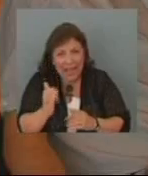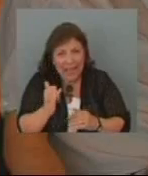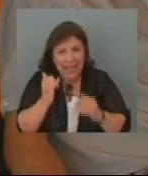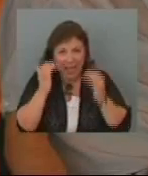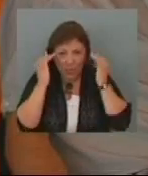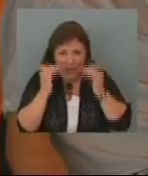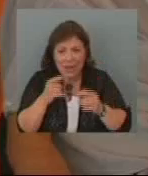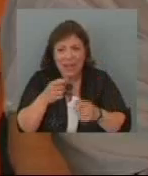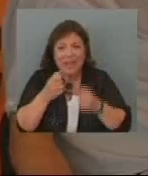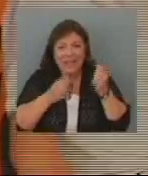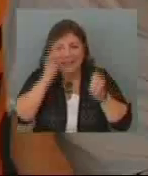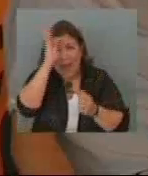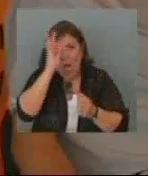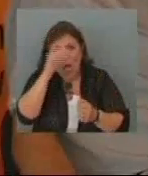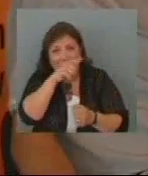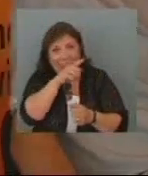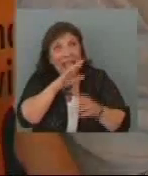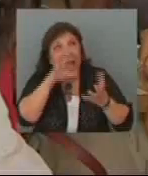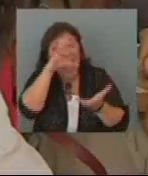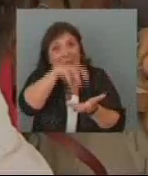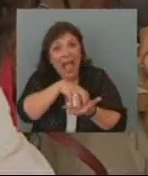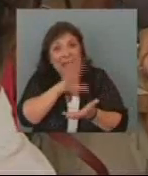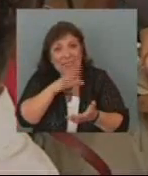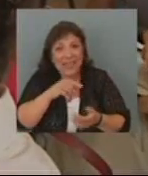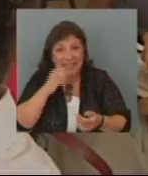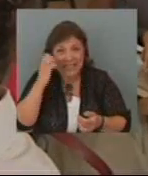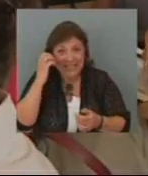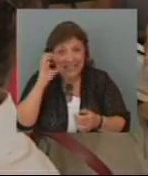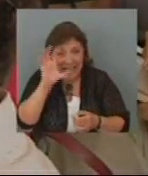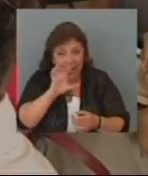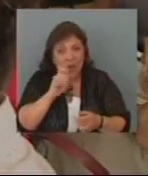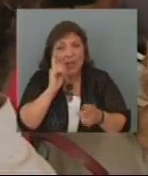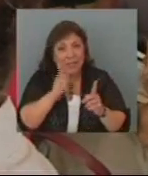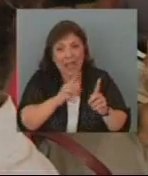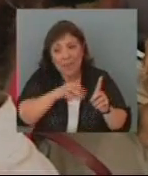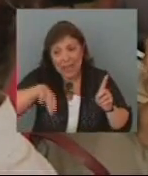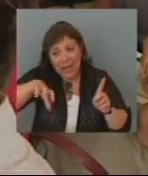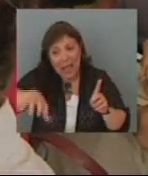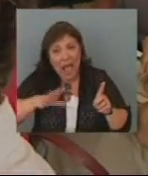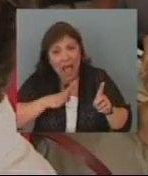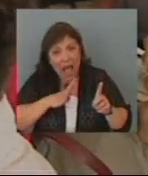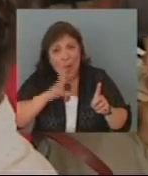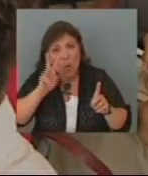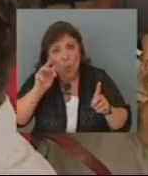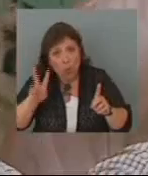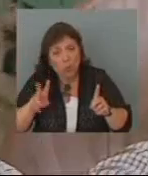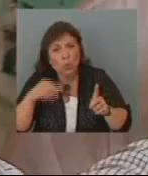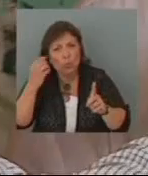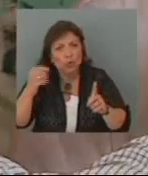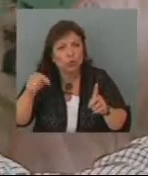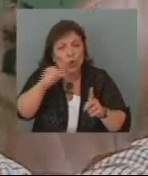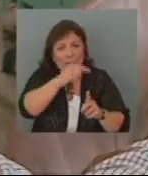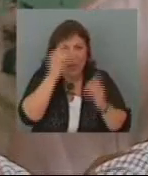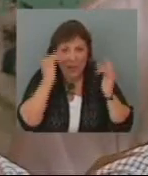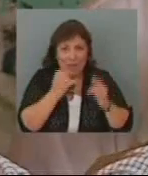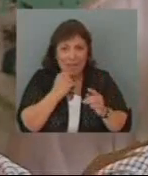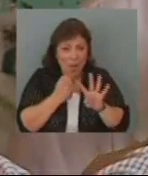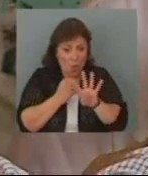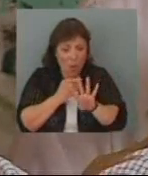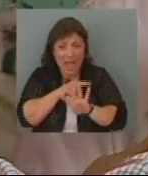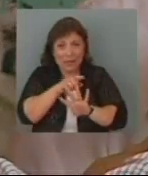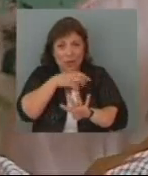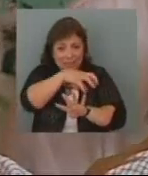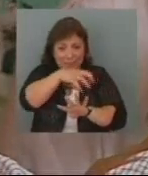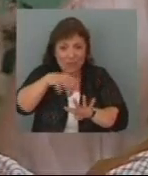Tecnológico Industrial del Cerro, donde funciona además una escuela de la UTU y varios centros educativos. Pasamos de 4 espacios